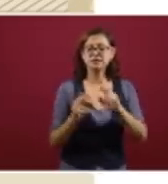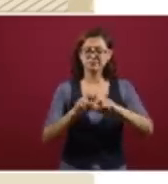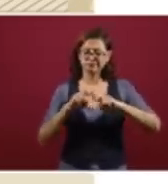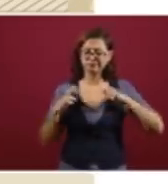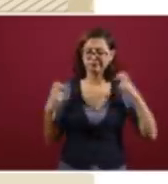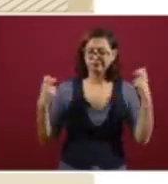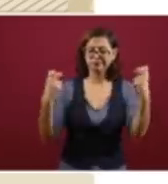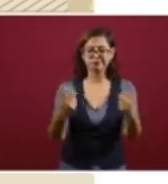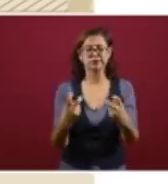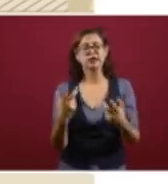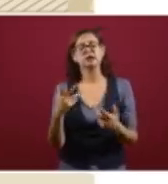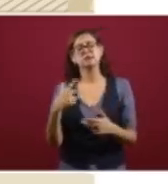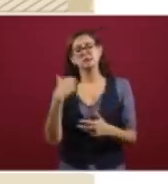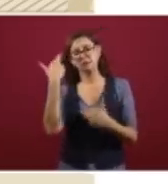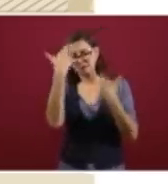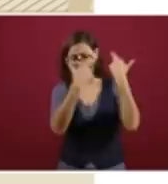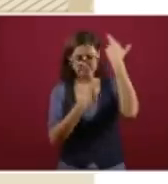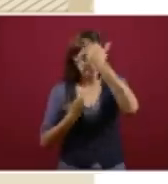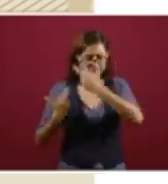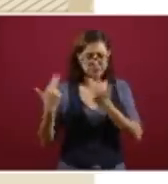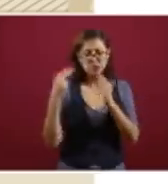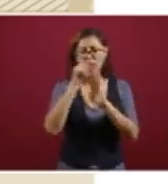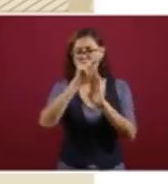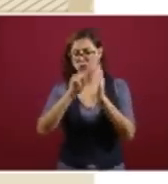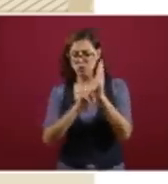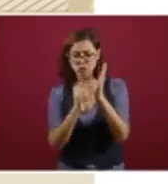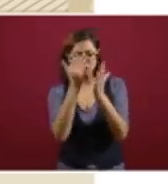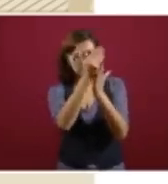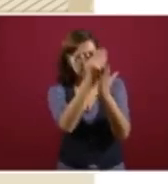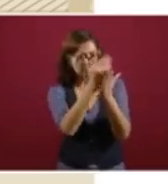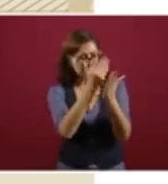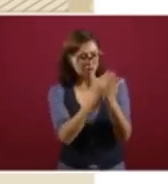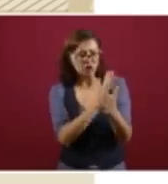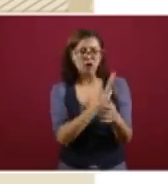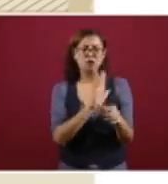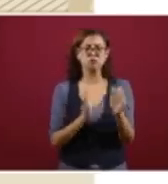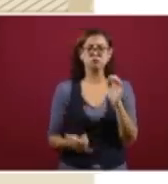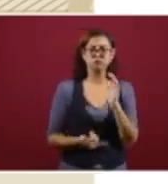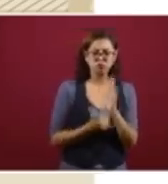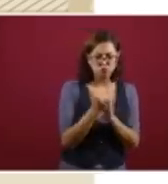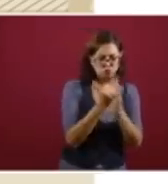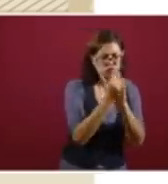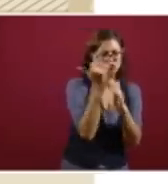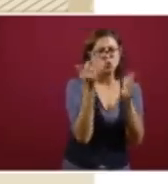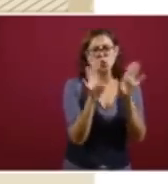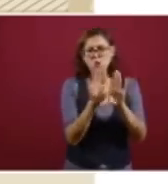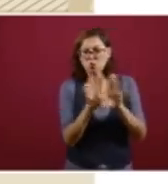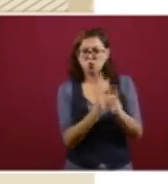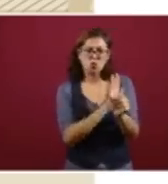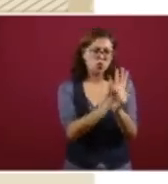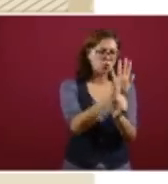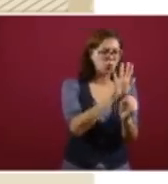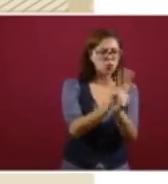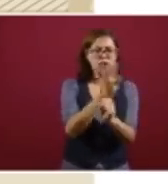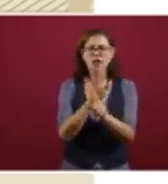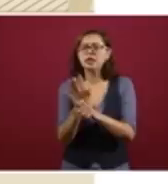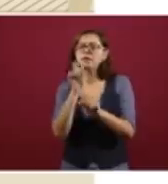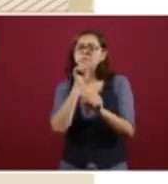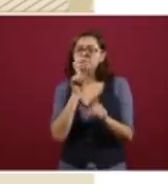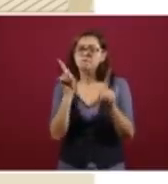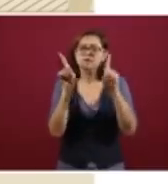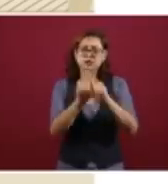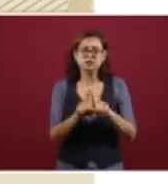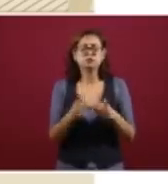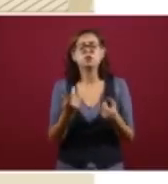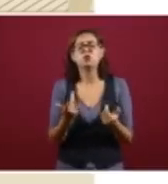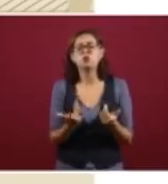revisando las normas para la construcción con las que se cuentan. Se han incluso elaborado normas técnicas